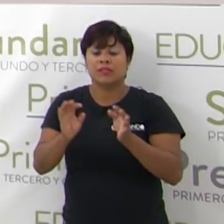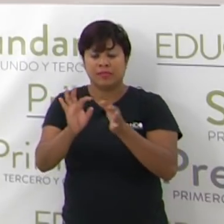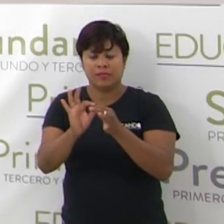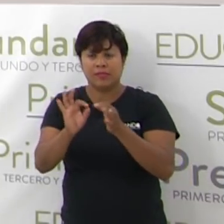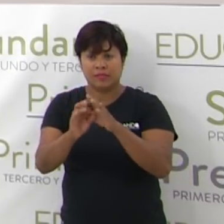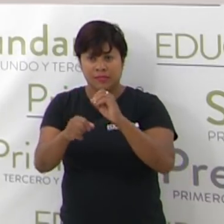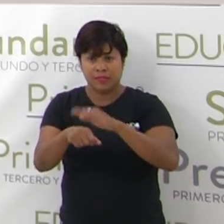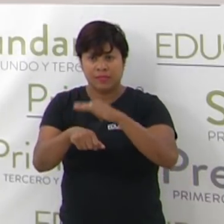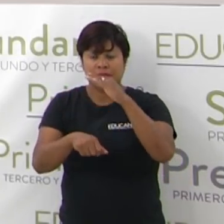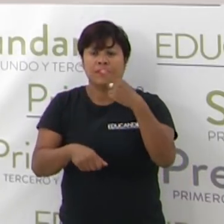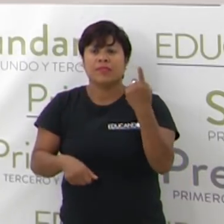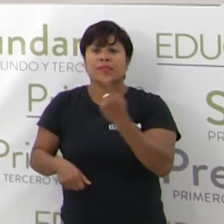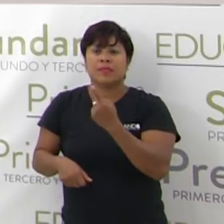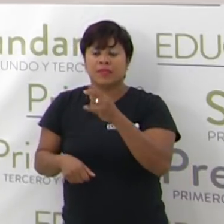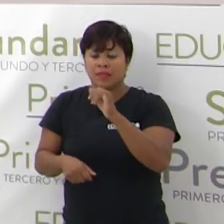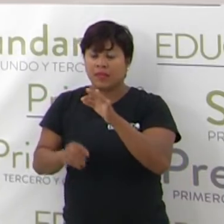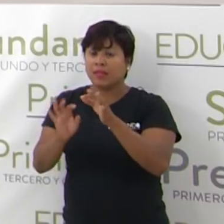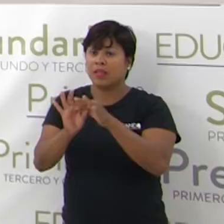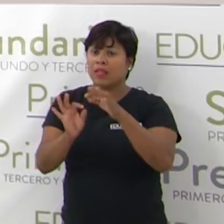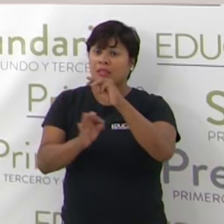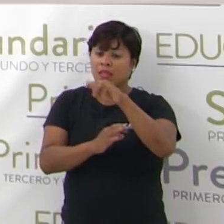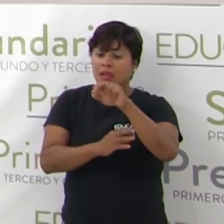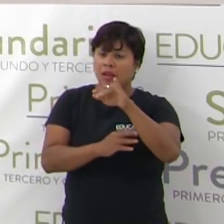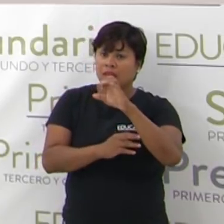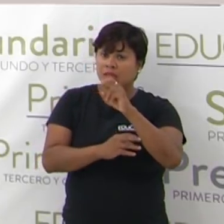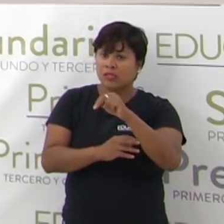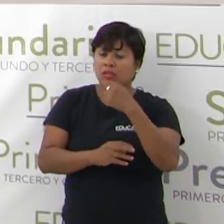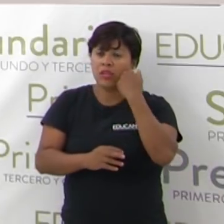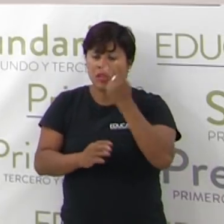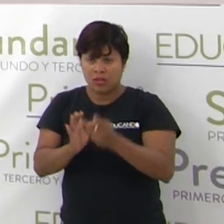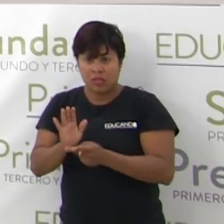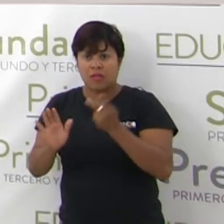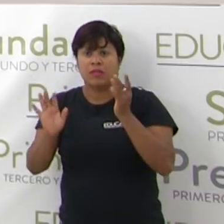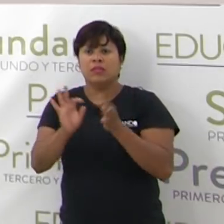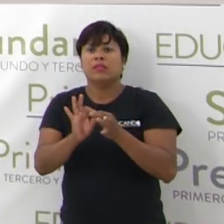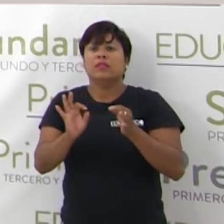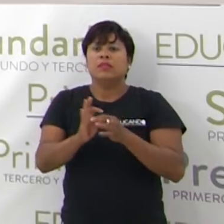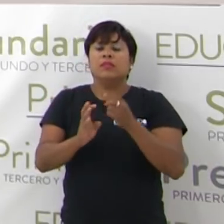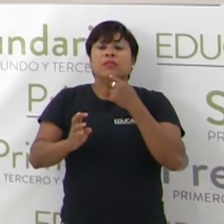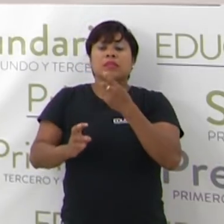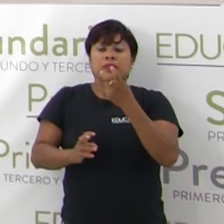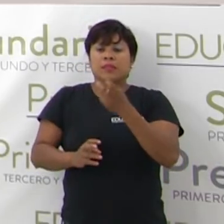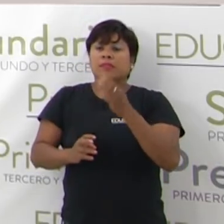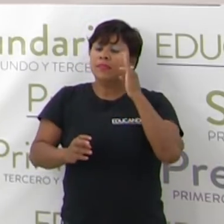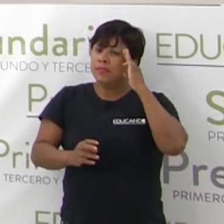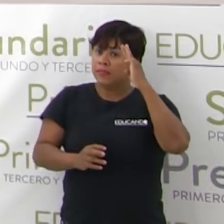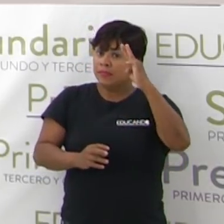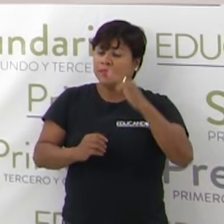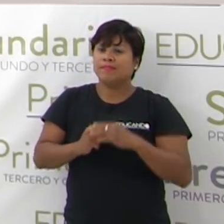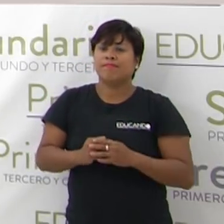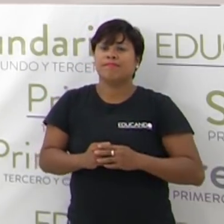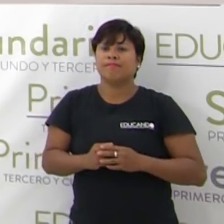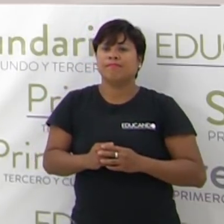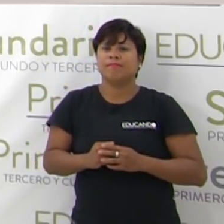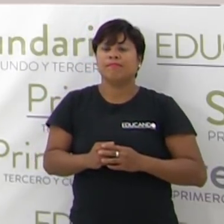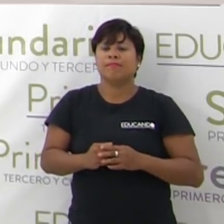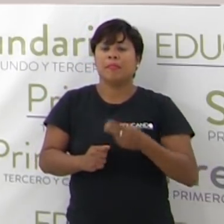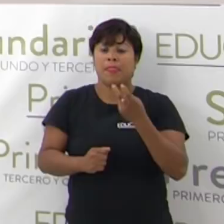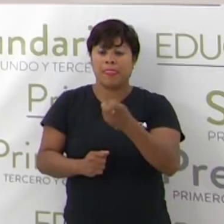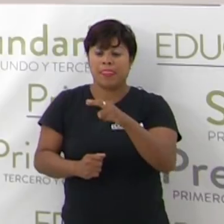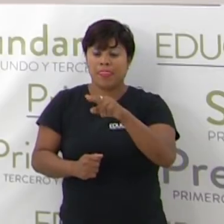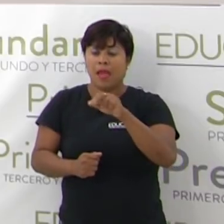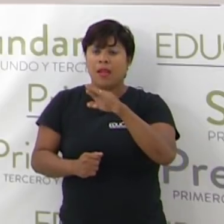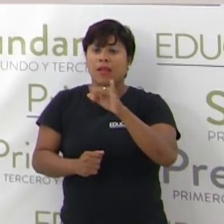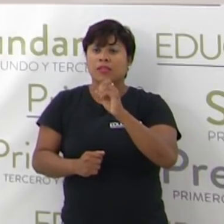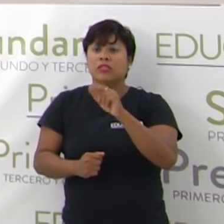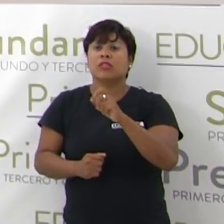además, de que la narración, y más bien quiero repetir lo que dijo este gran señor, que la